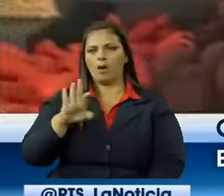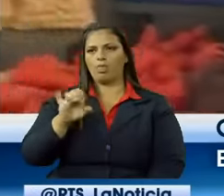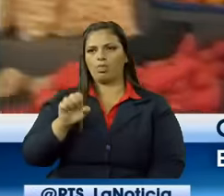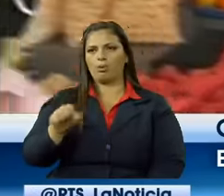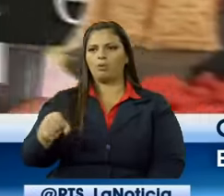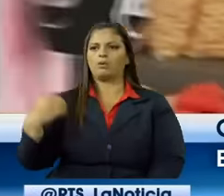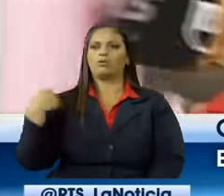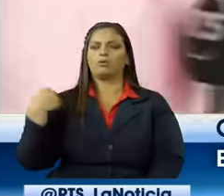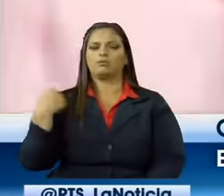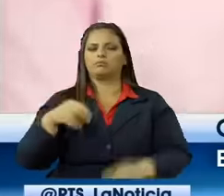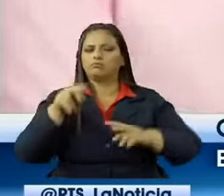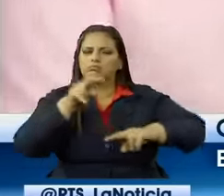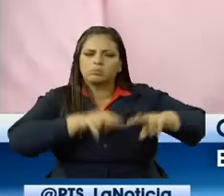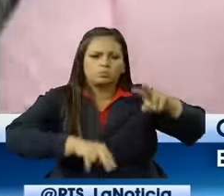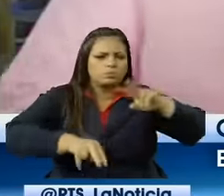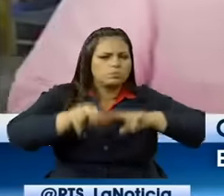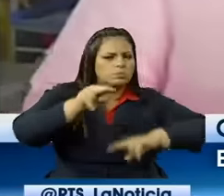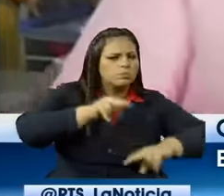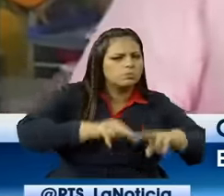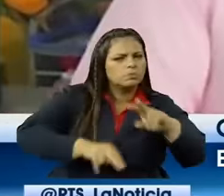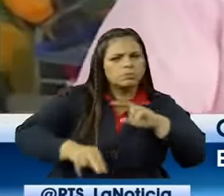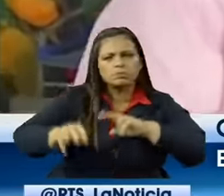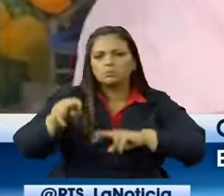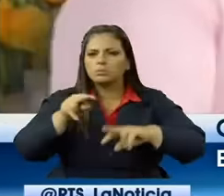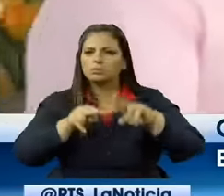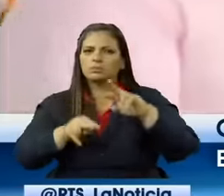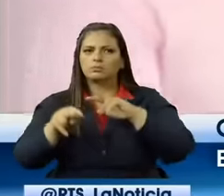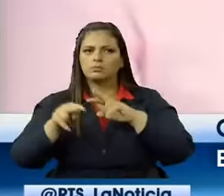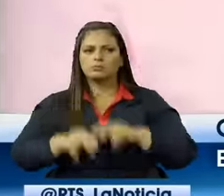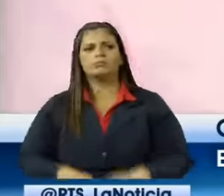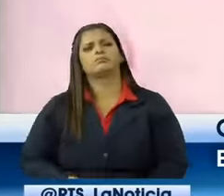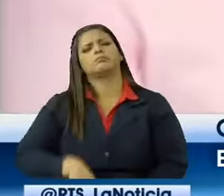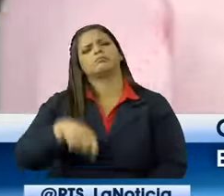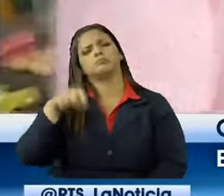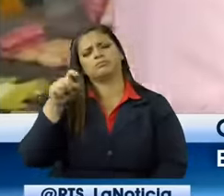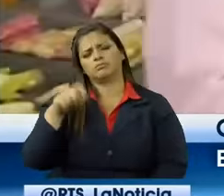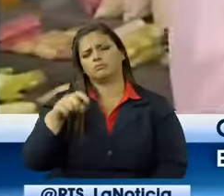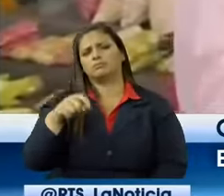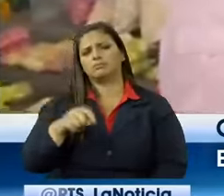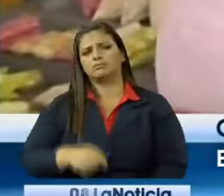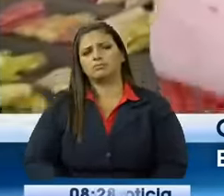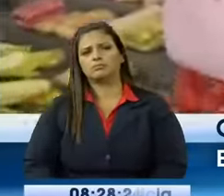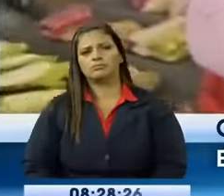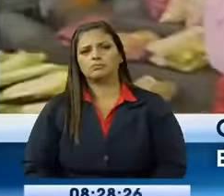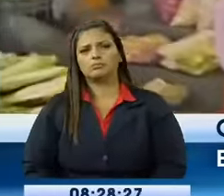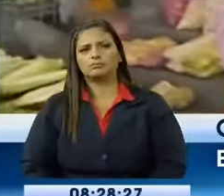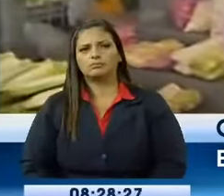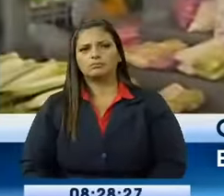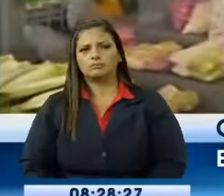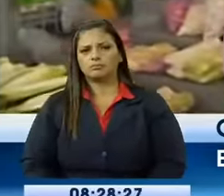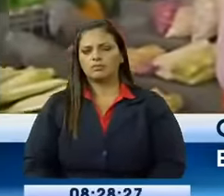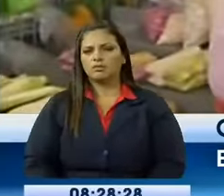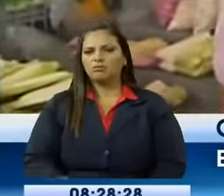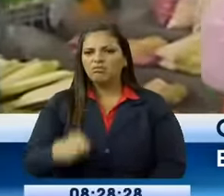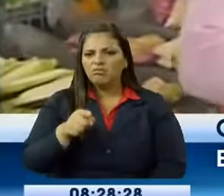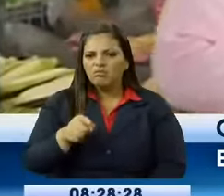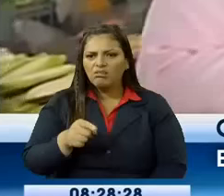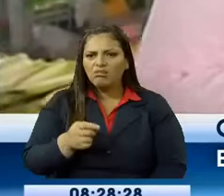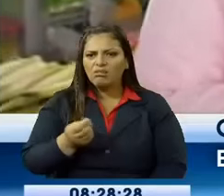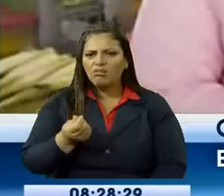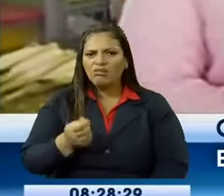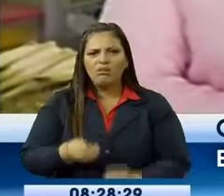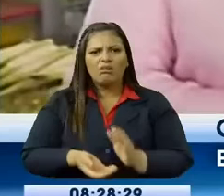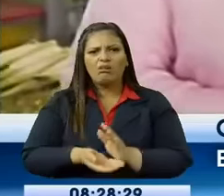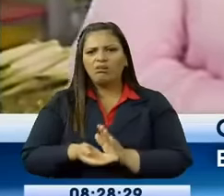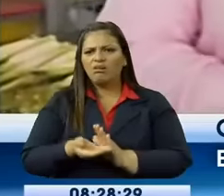de recorridos en los mercados. Es necesario porque las personas están viendo ligeros incrementos, sobre todo